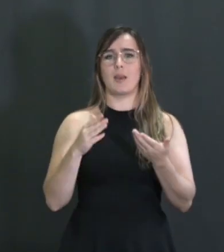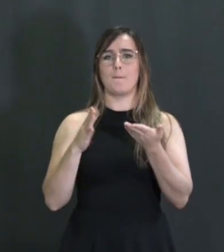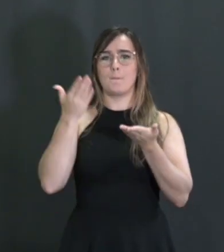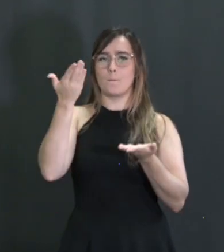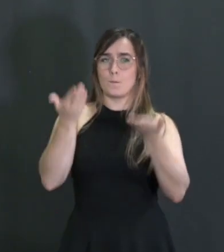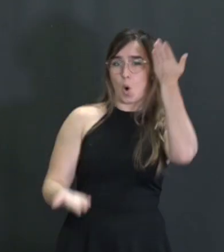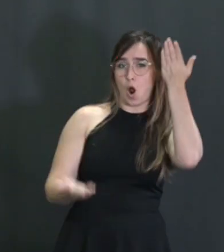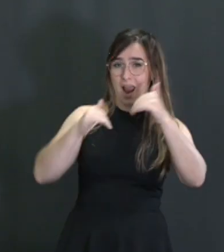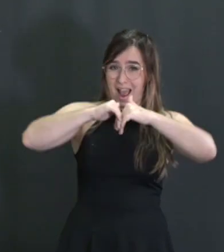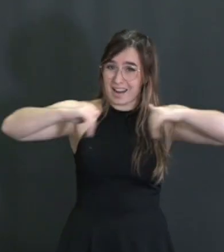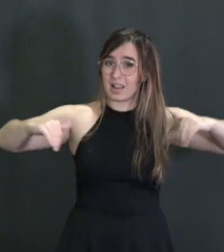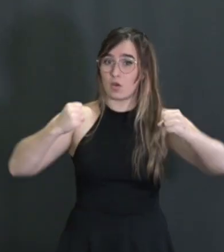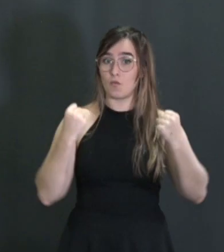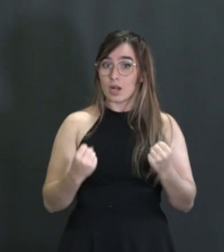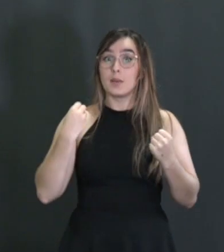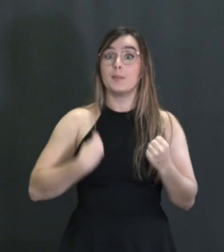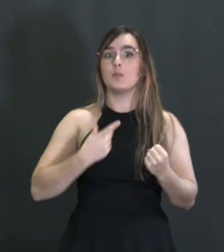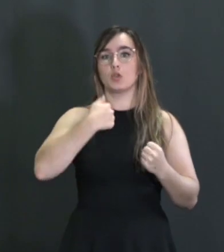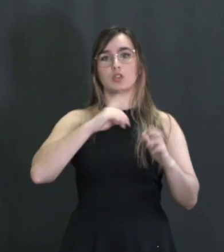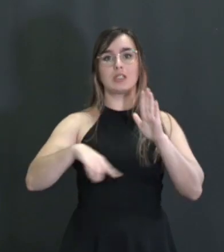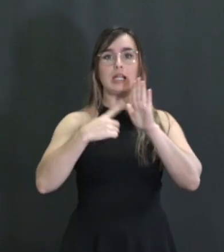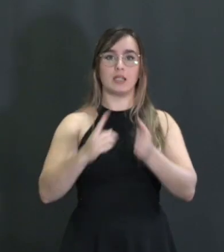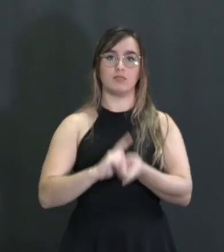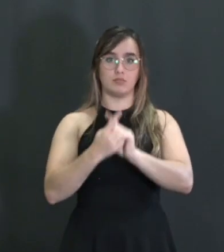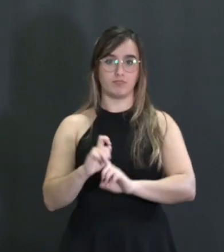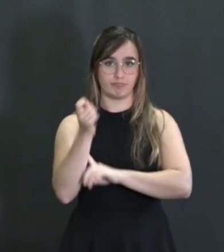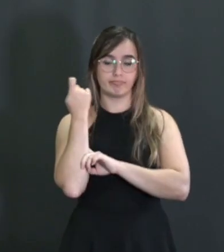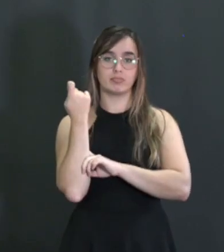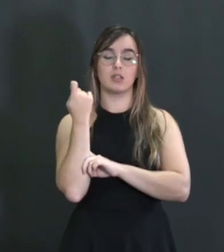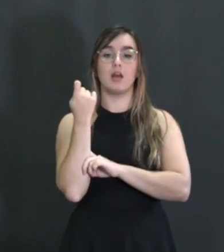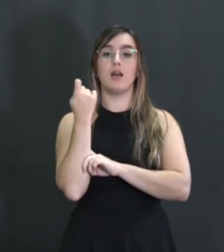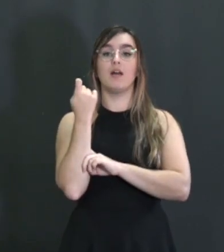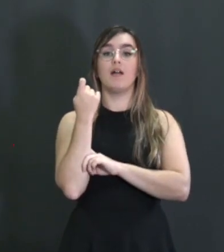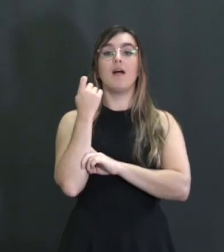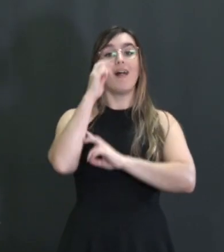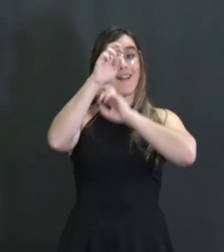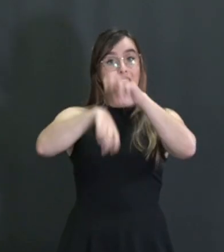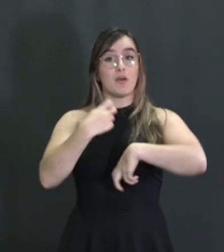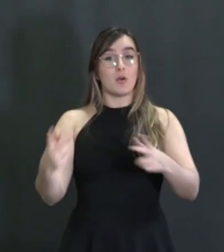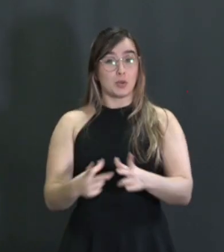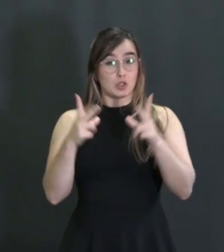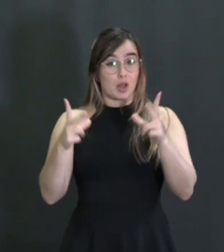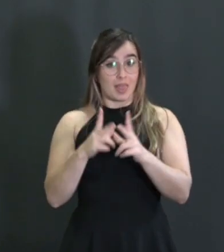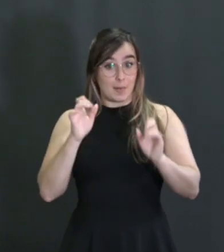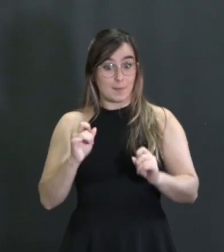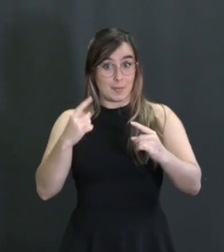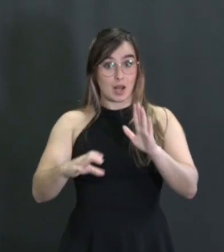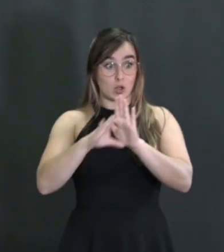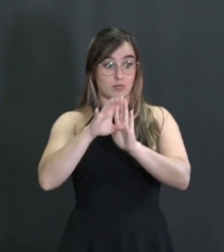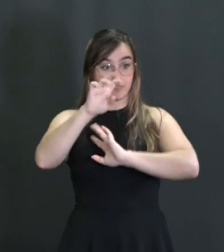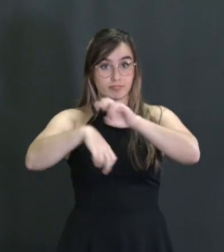hemos conseguido cambiar la ley de leyes. La primera reforma social de la Constitución, porque